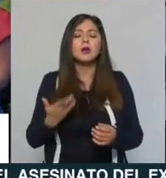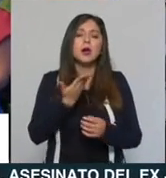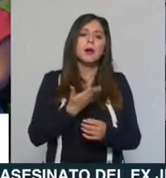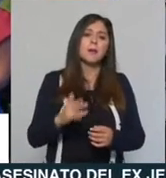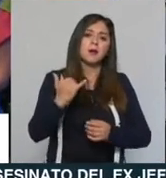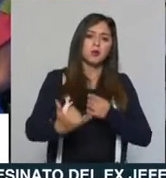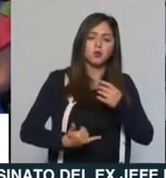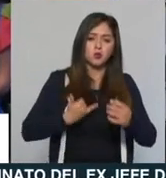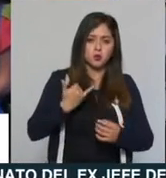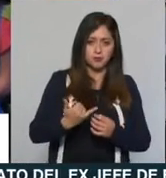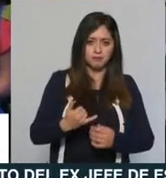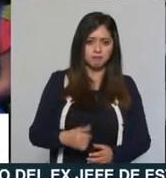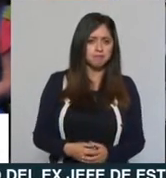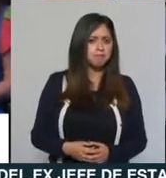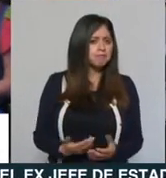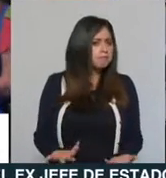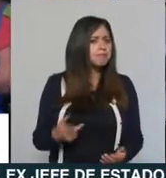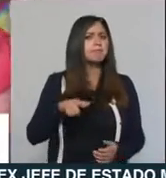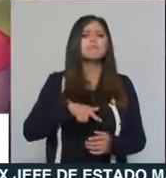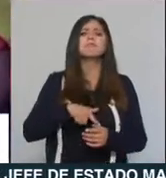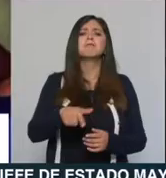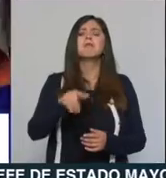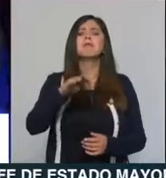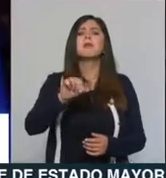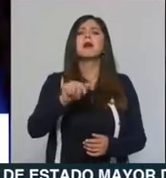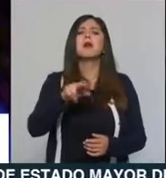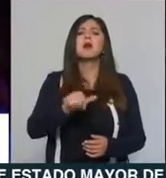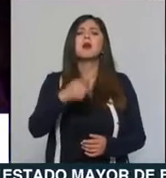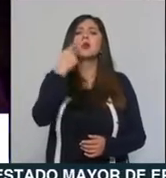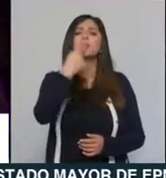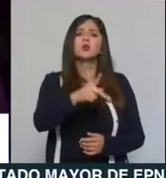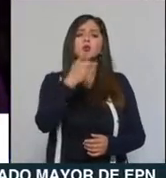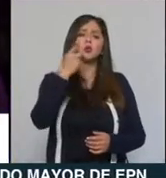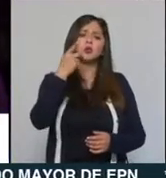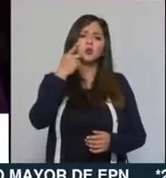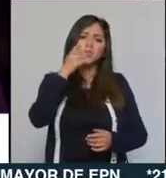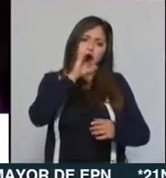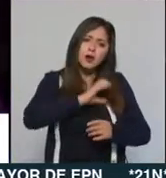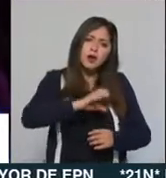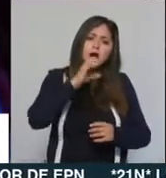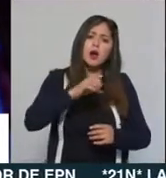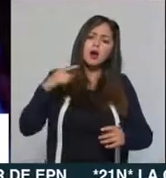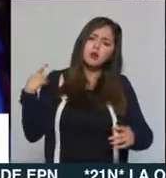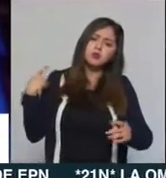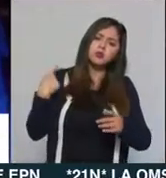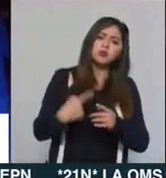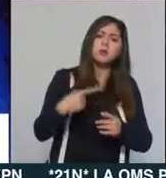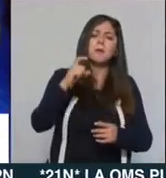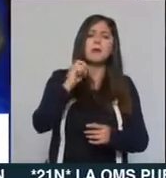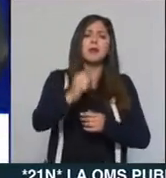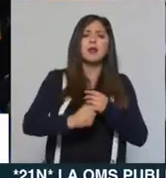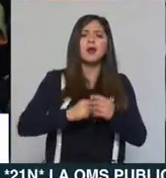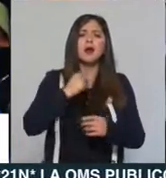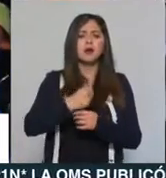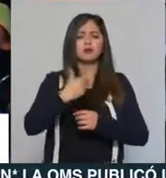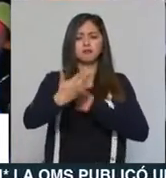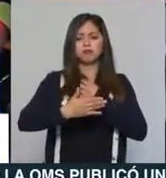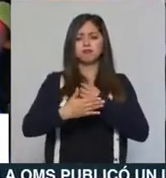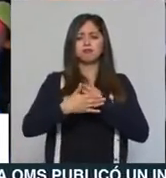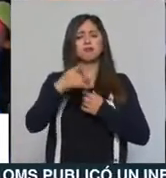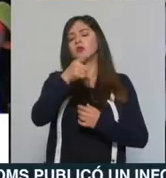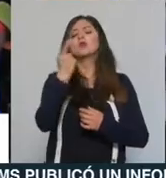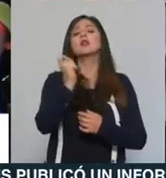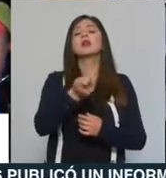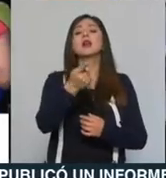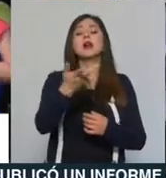¿Qué sigue, Mariana Mayol, en tu carrera? ¿Qué sigue después de estos 20 años? ¿Hacia dónde va ahora este mensaje